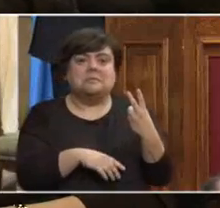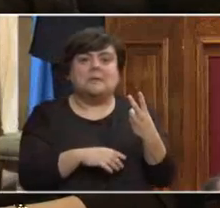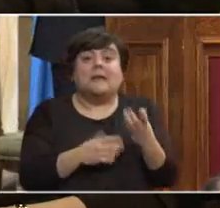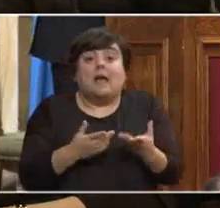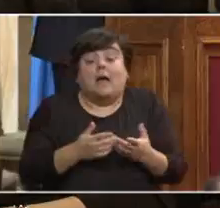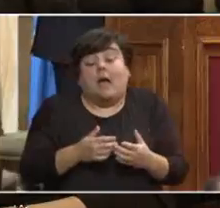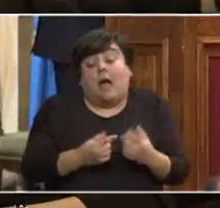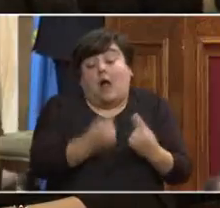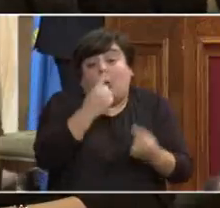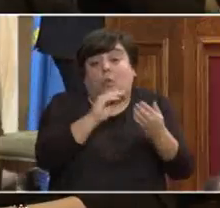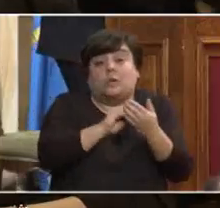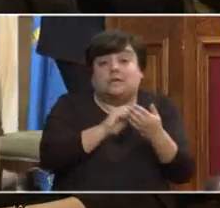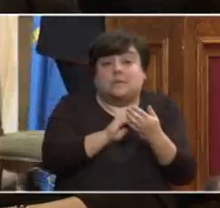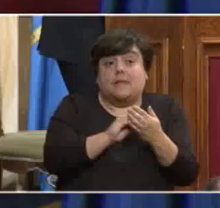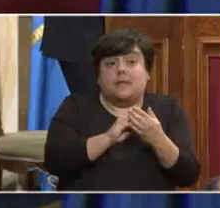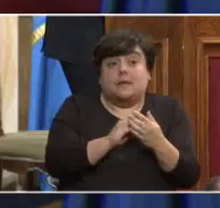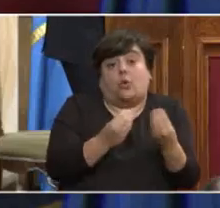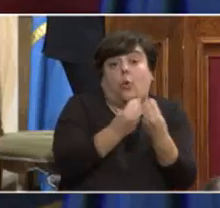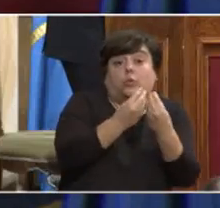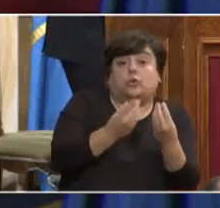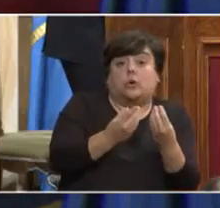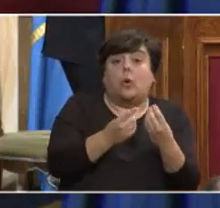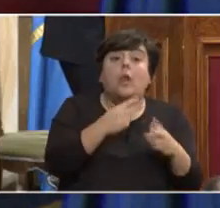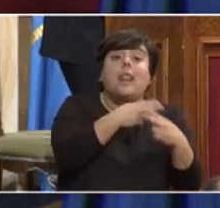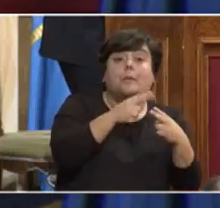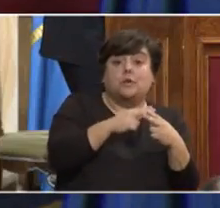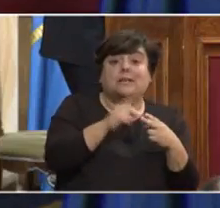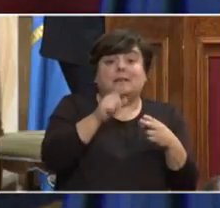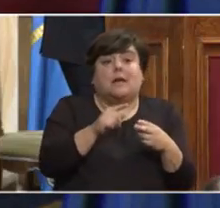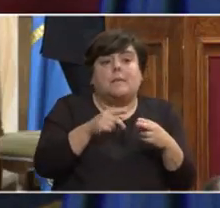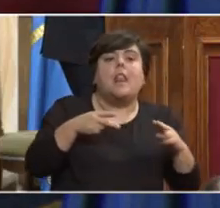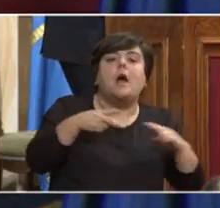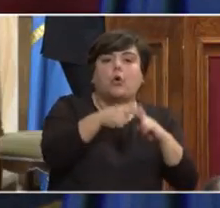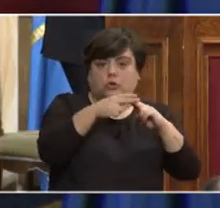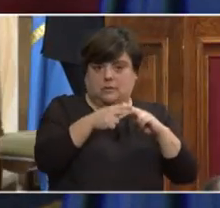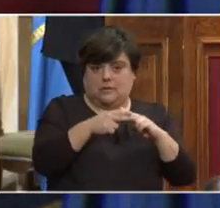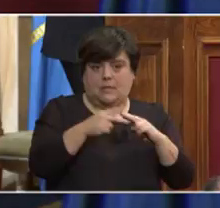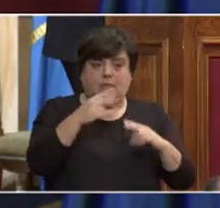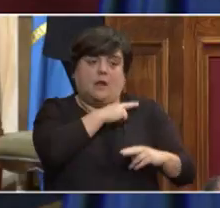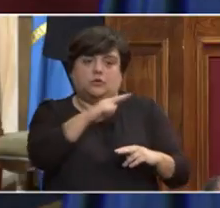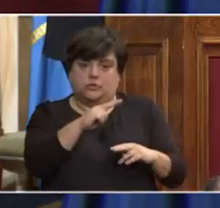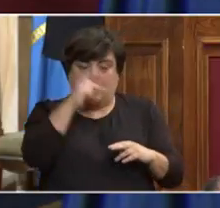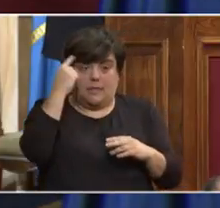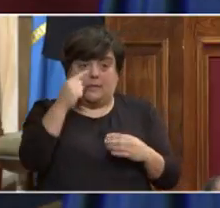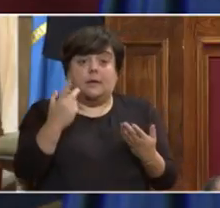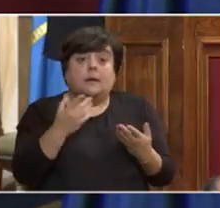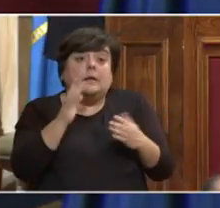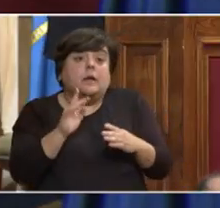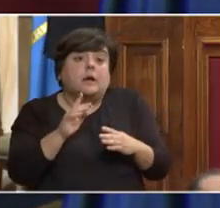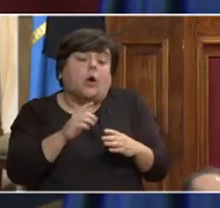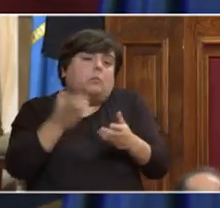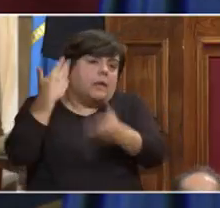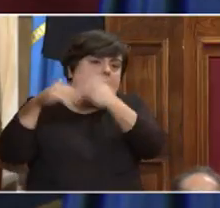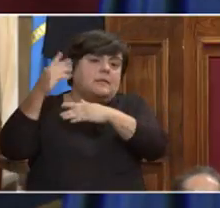A veces, acompañada esta política de la censura dictatorial. En tiempos de Eutanasio Rodríguez, Mastropiero musicó la